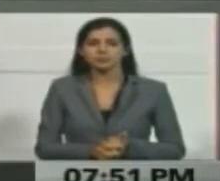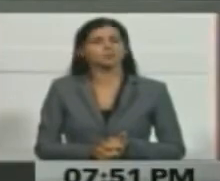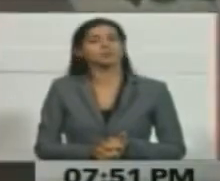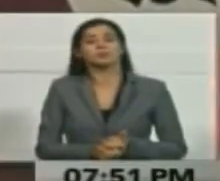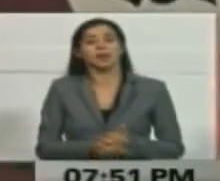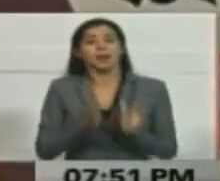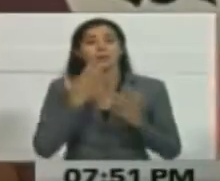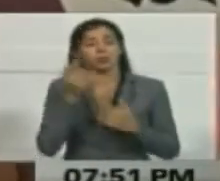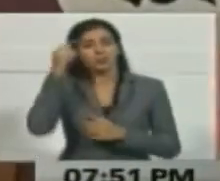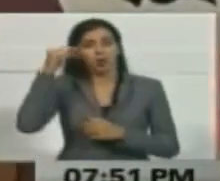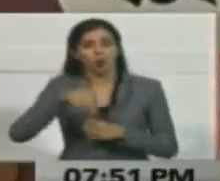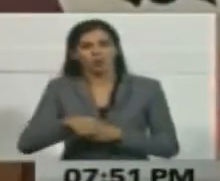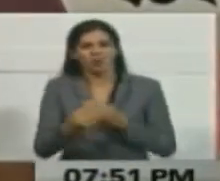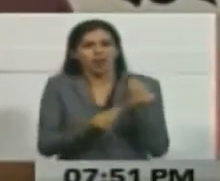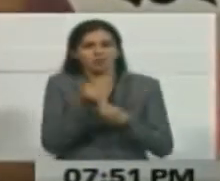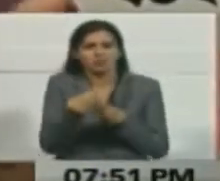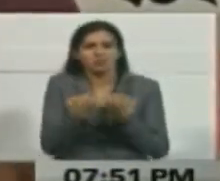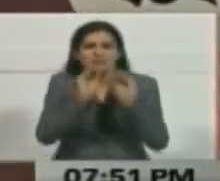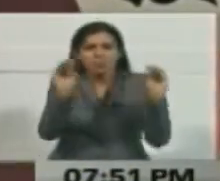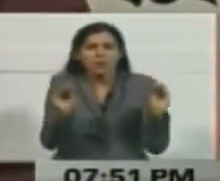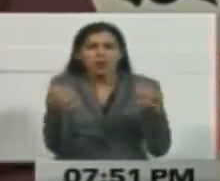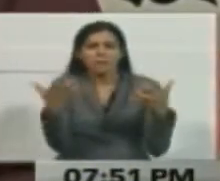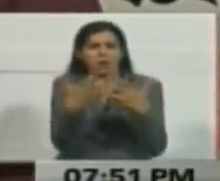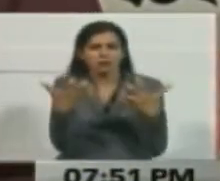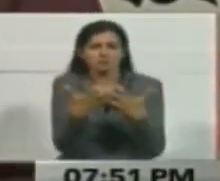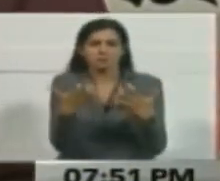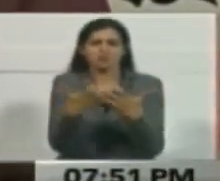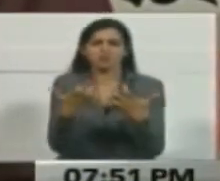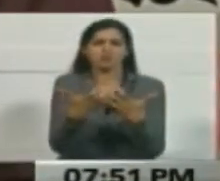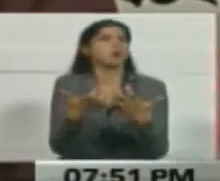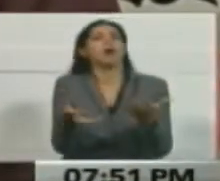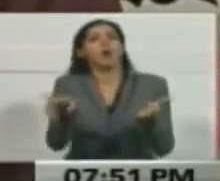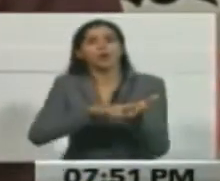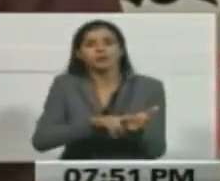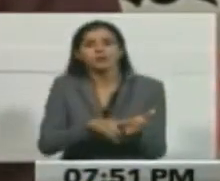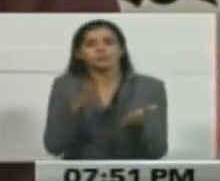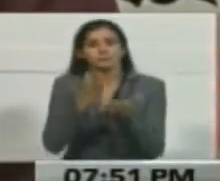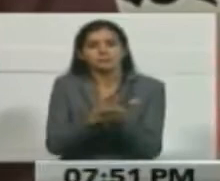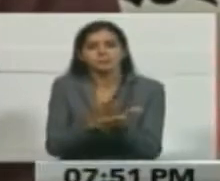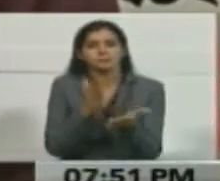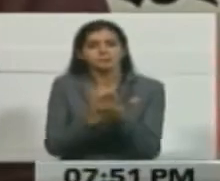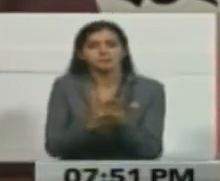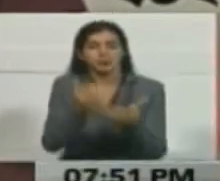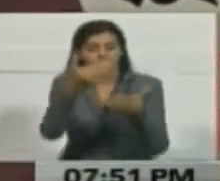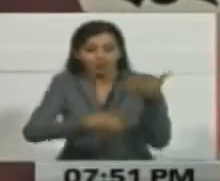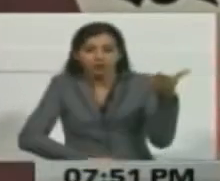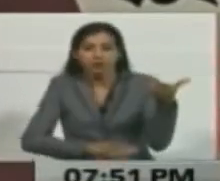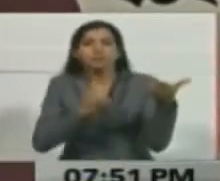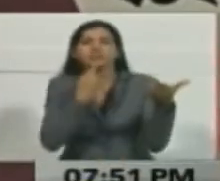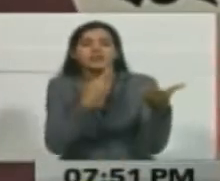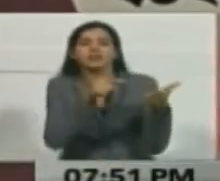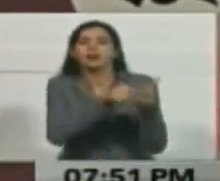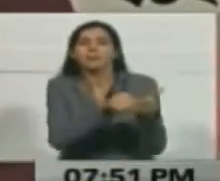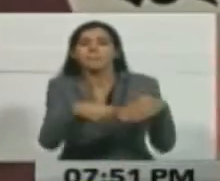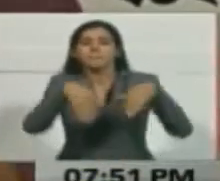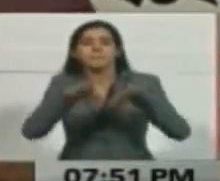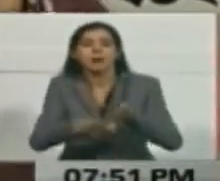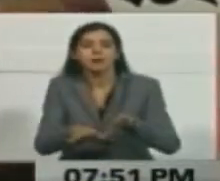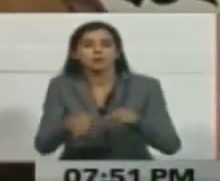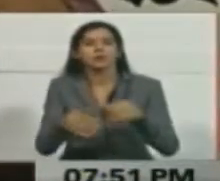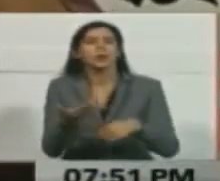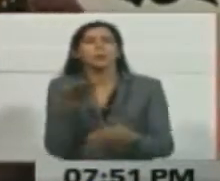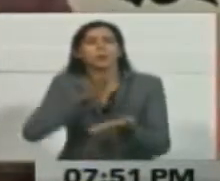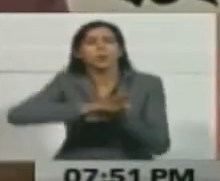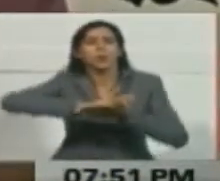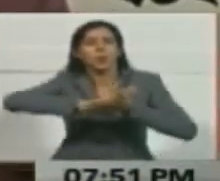Que se hicieron el día de hoy no son otra cosa que un llamado a la violencia. Otra vez están insistiendo en el expediente del paro, los sectores de la derecha, la difunta MUD,